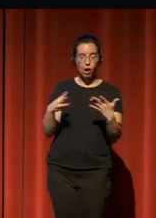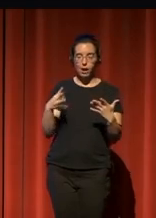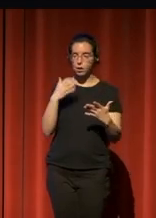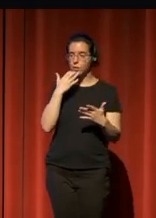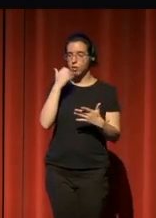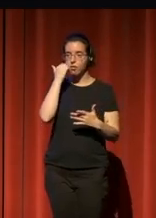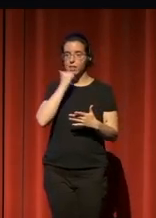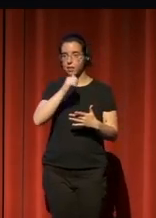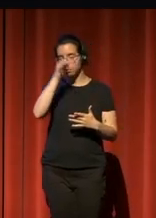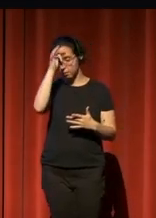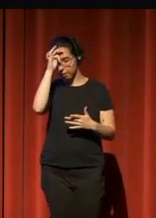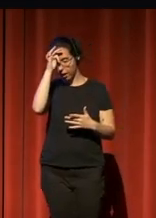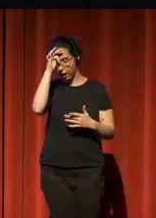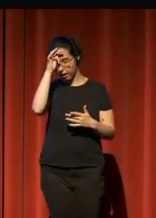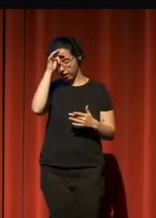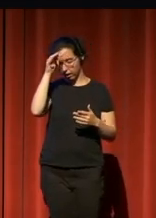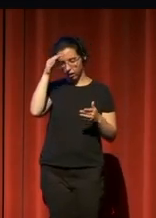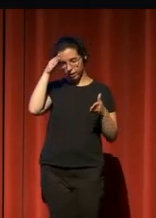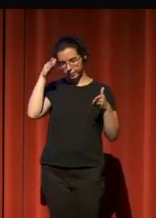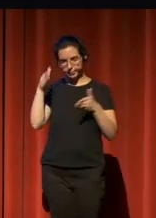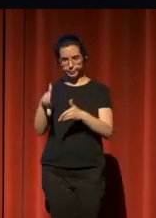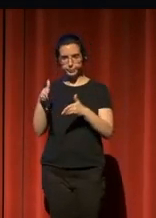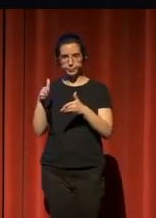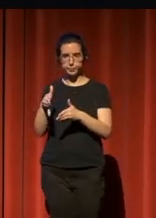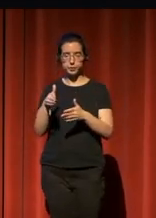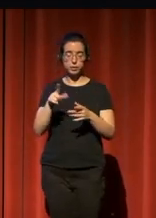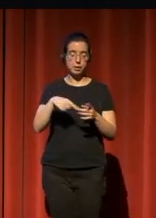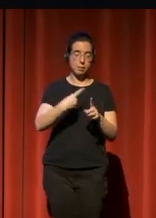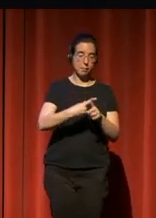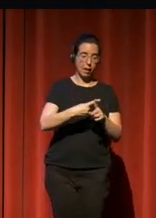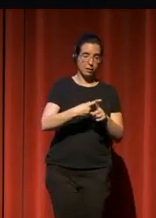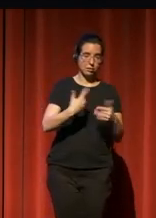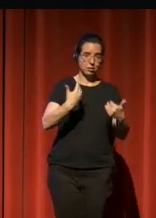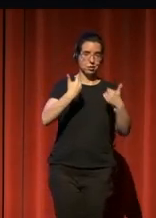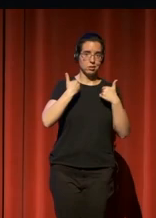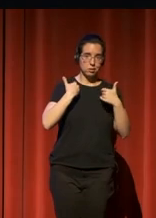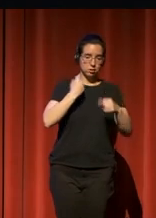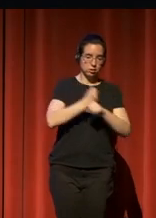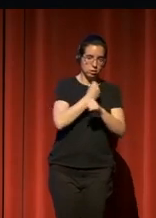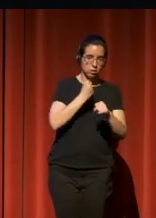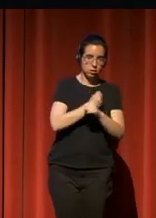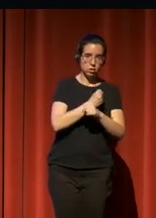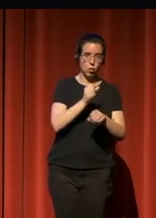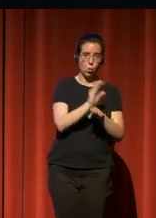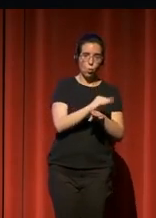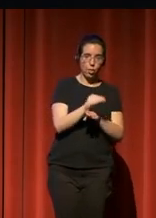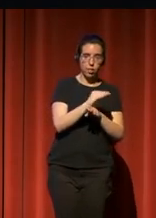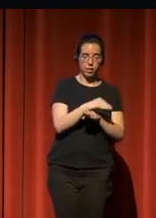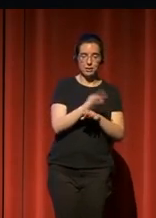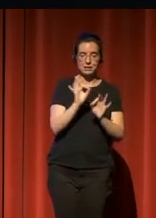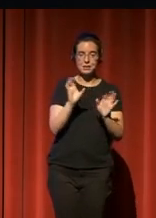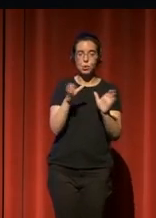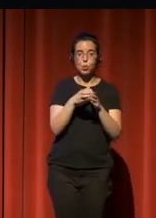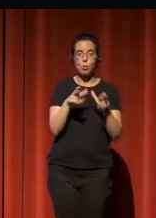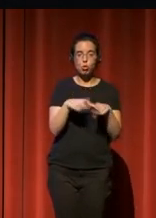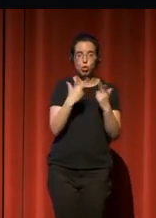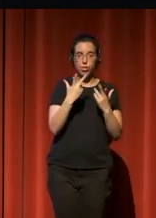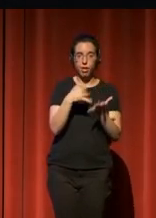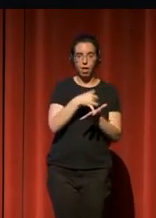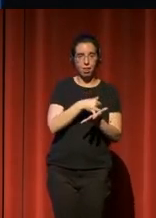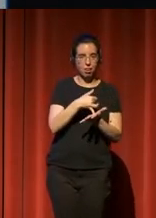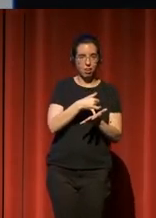semana muy concentrados con las cargas laborales y de cuidados especialmente de los grupos sociales más frágiles